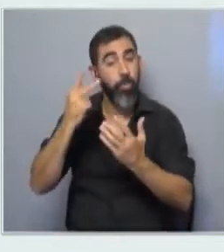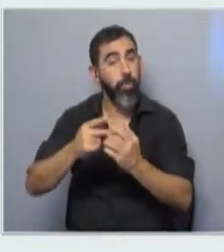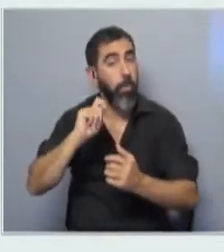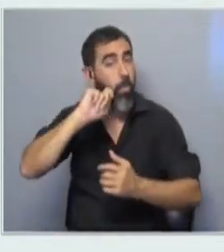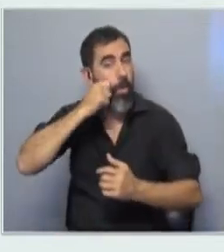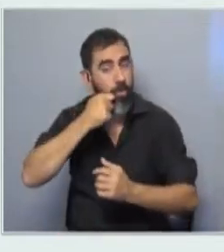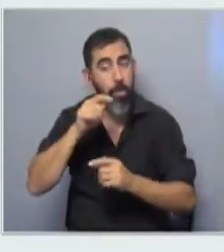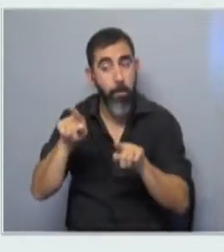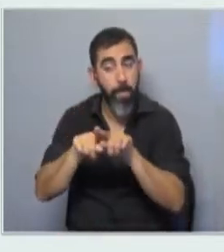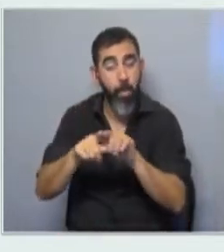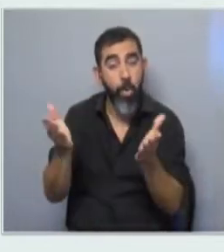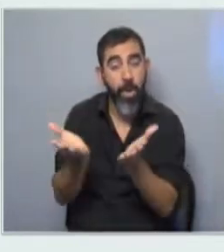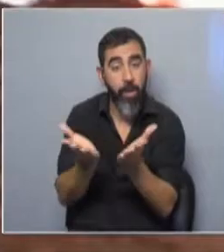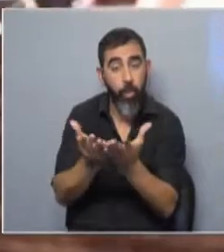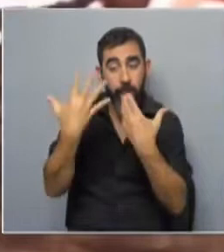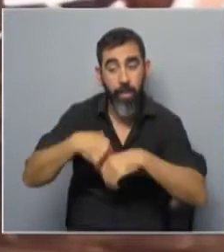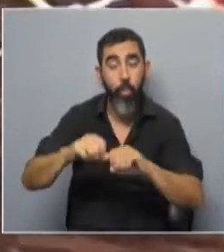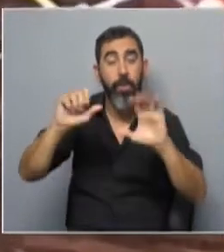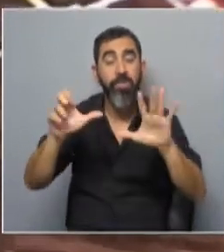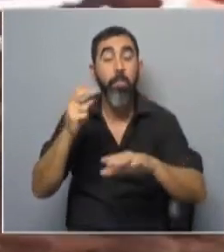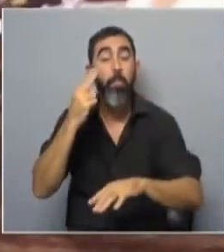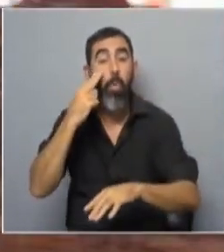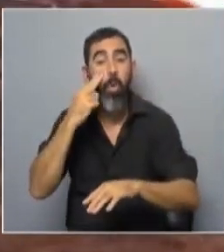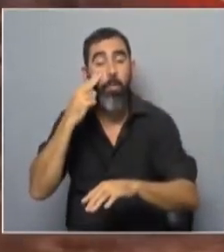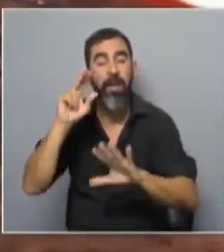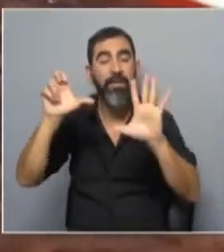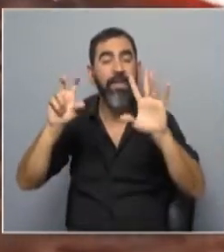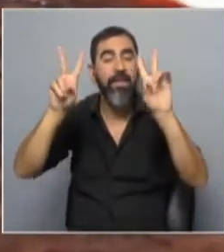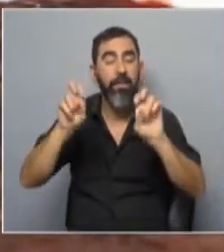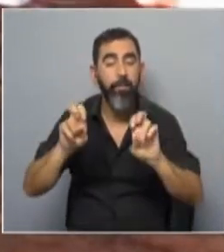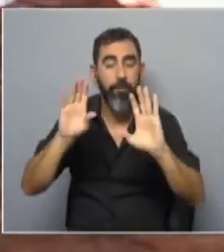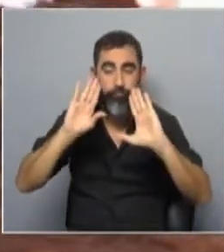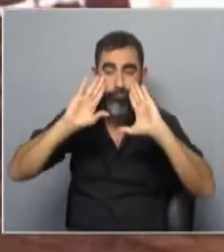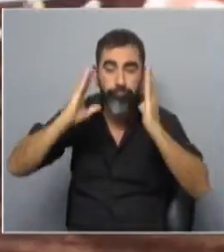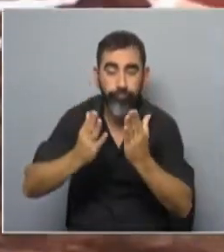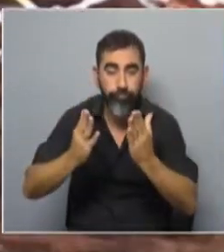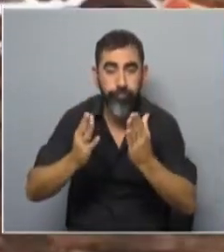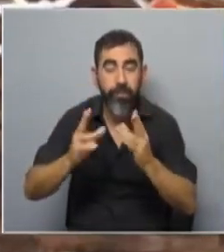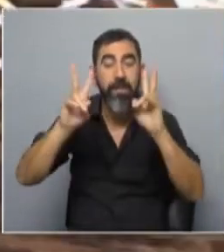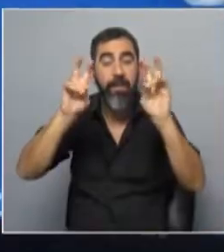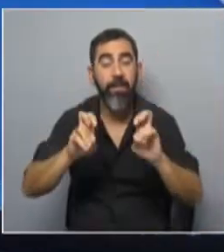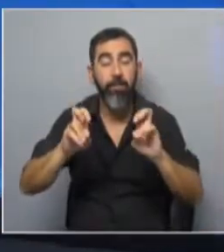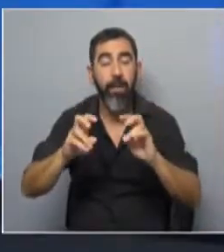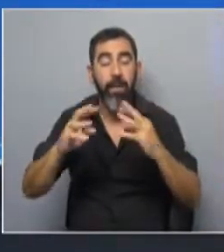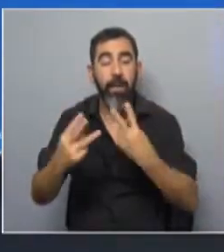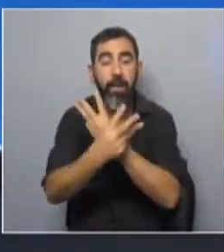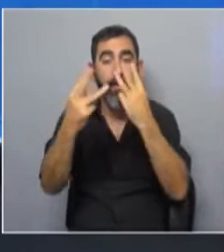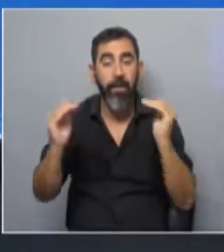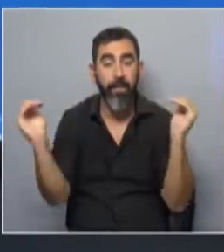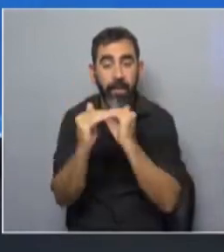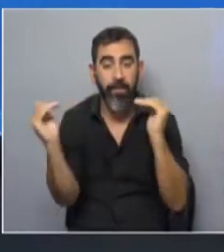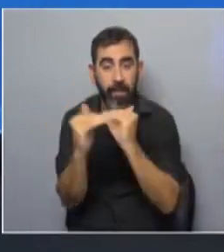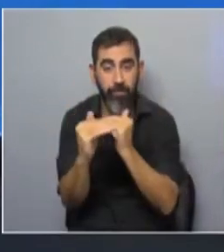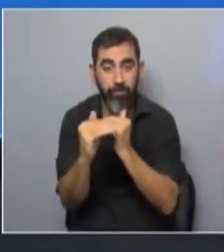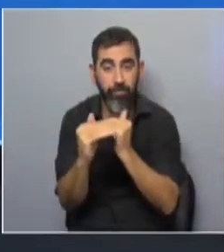porque los propios estudiantes detectaron 6 problemáticas o 6 temáticas para abordar del tema general del tránsito,